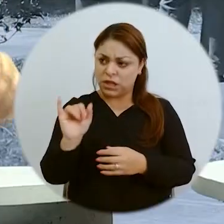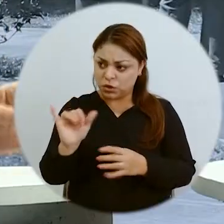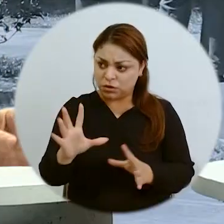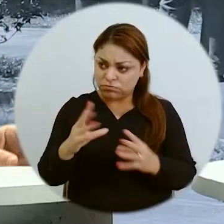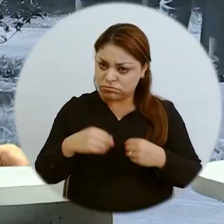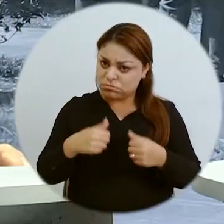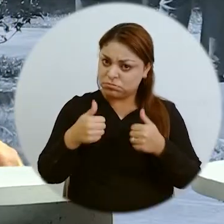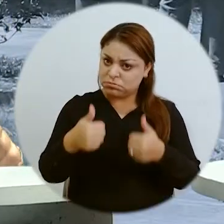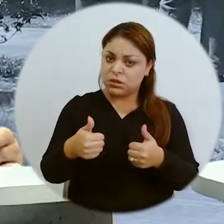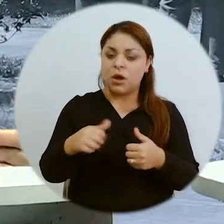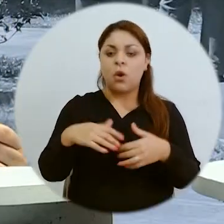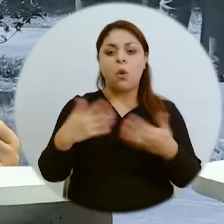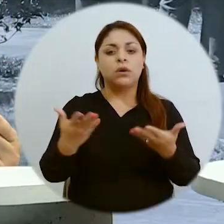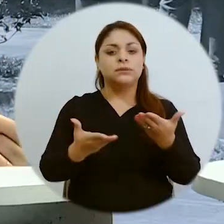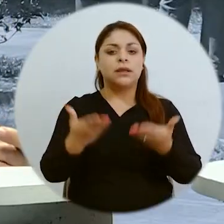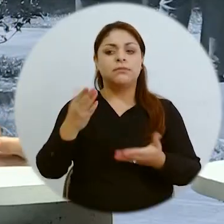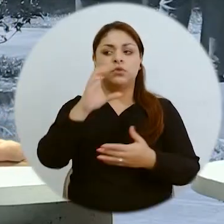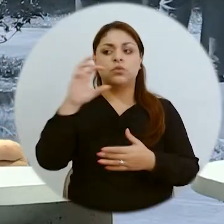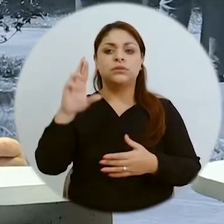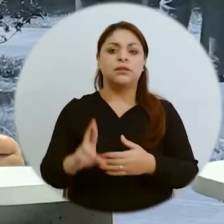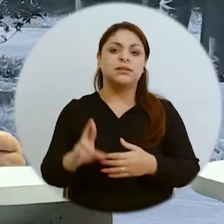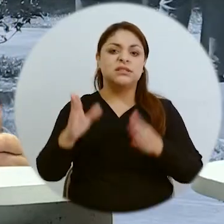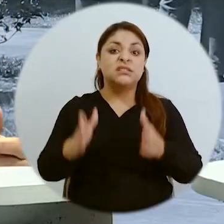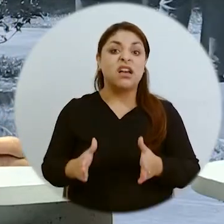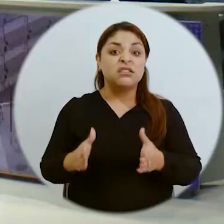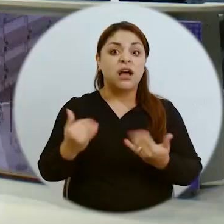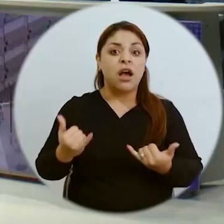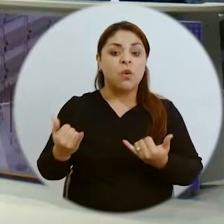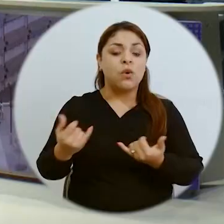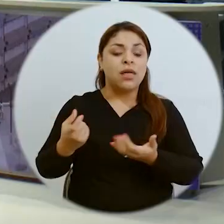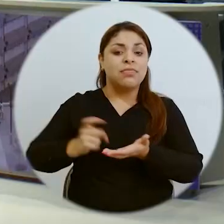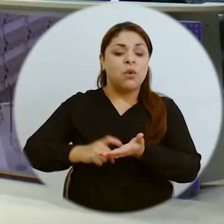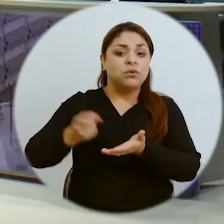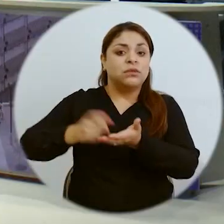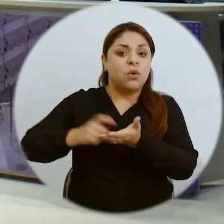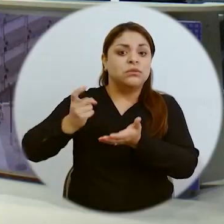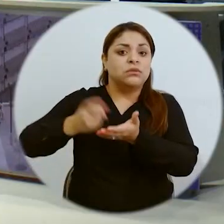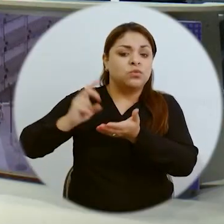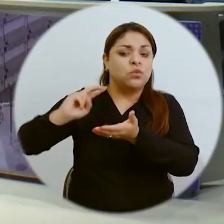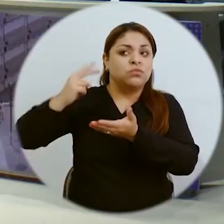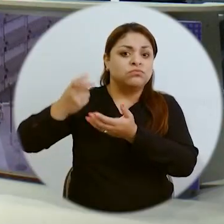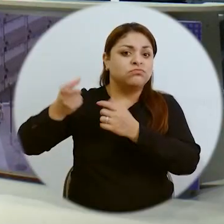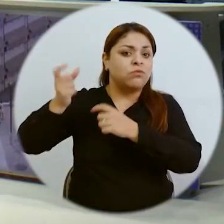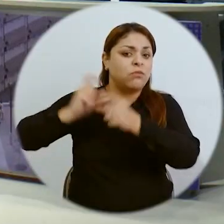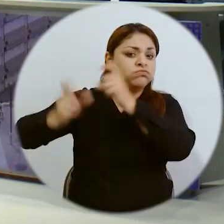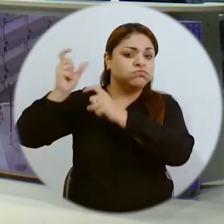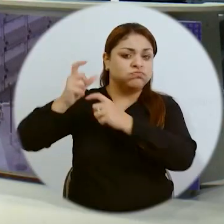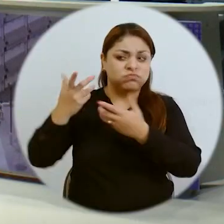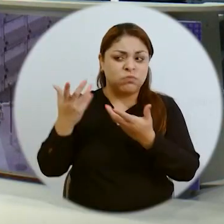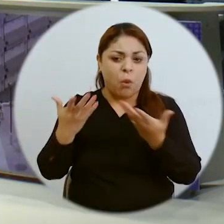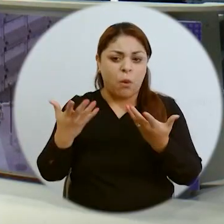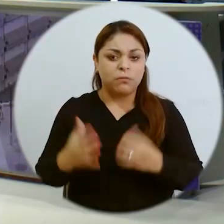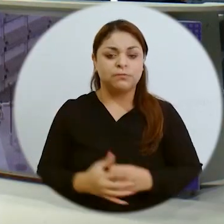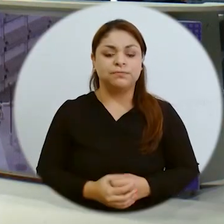25.232.252 millones en diciembre del 2023, y eso que todavía no tengo el dato del 2024.